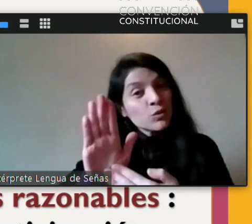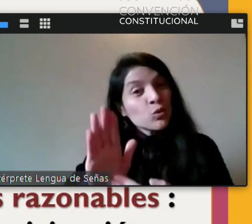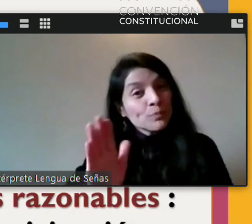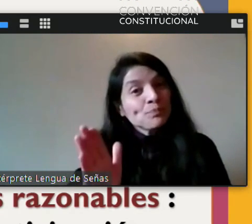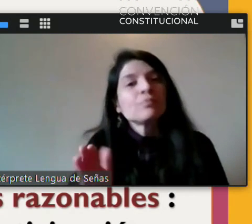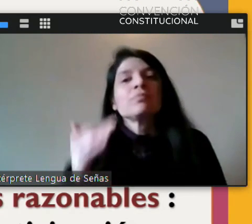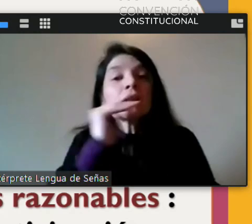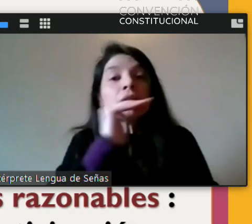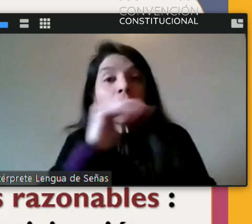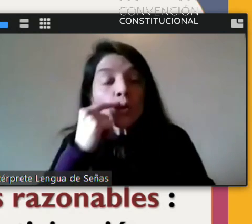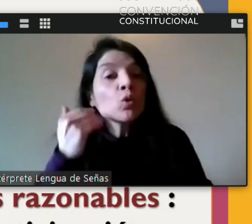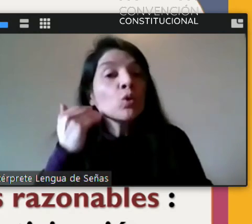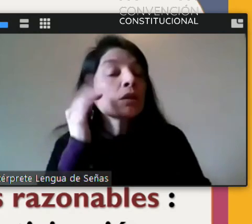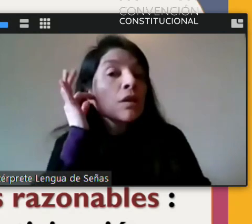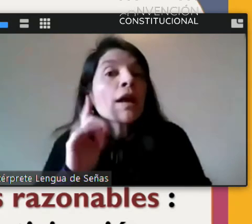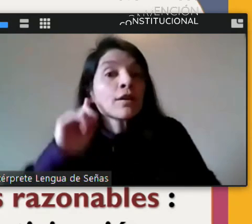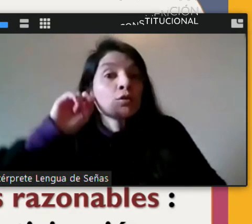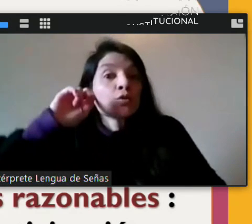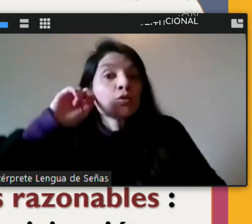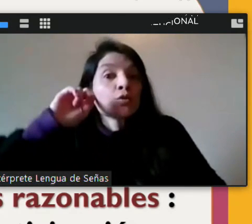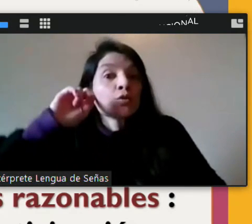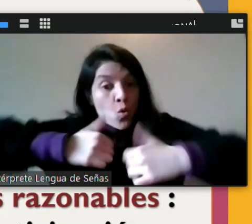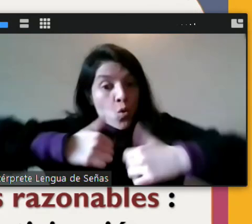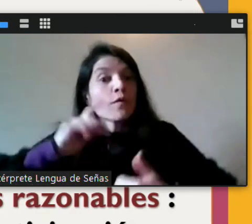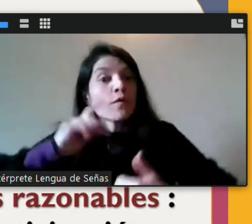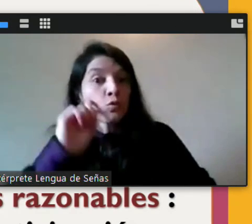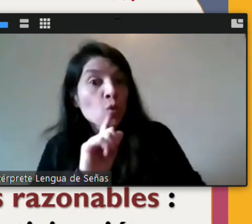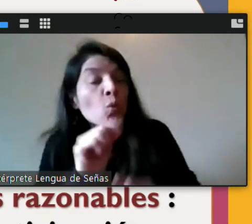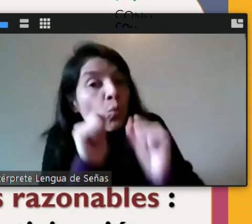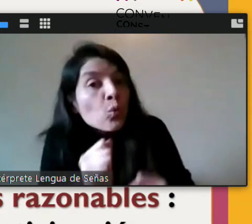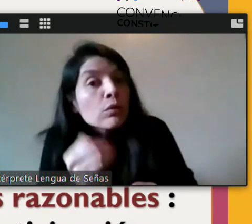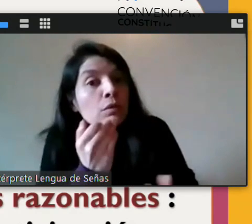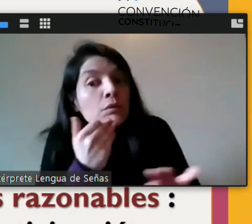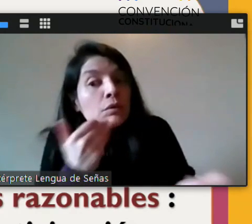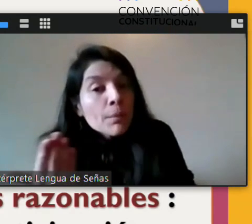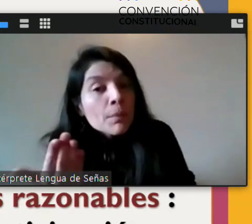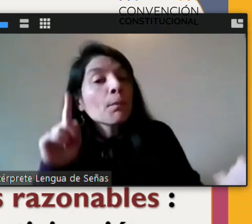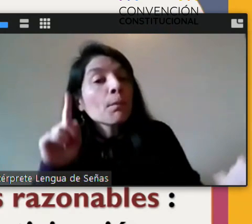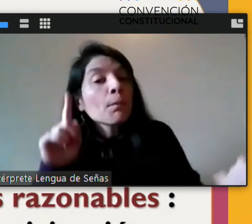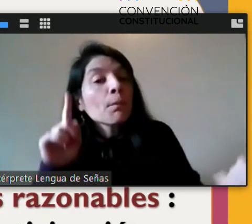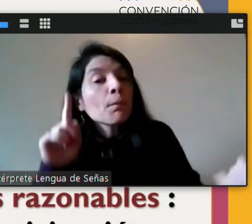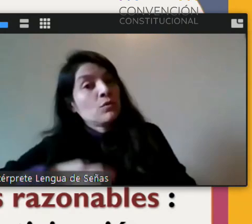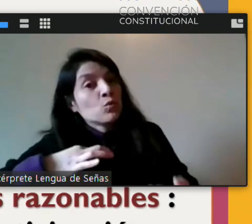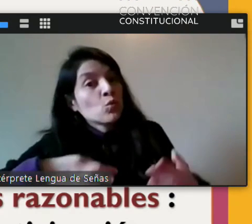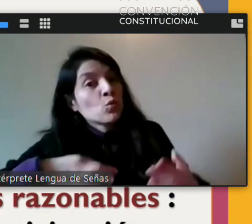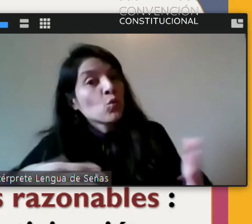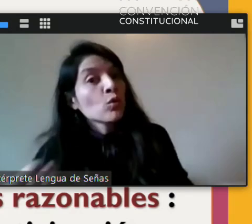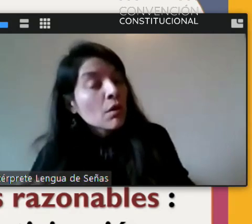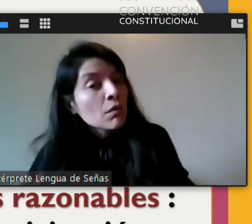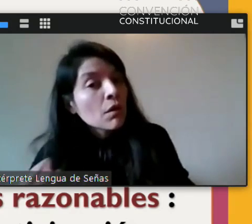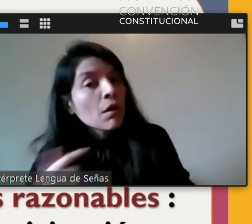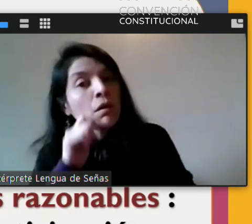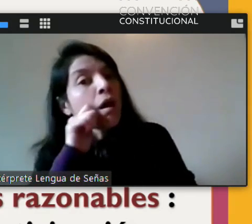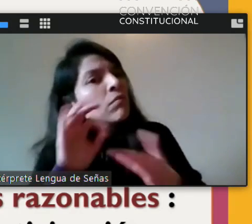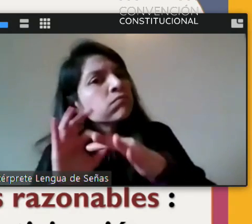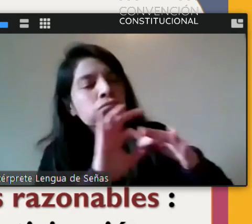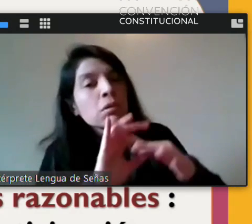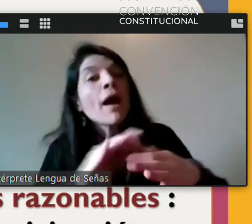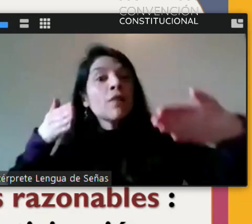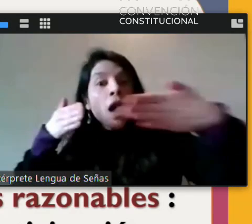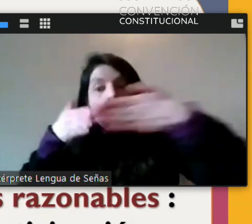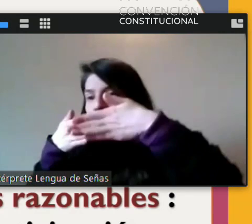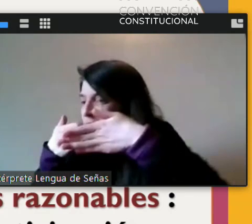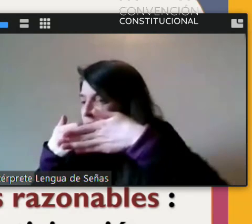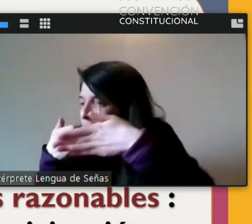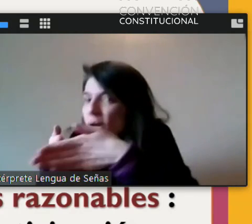y niñas sordos, los jóvenes sordos puedan también tener una participación ciudadana que implica romper las barreras, y acá